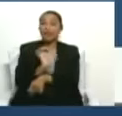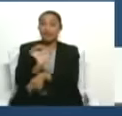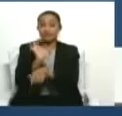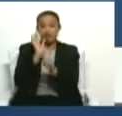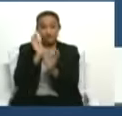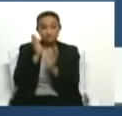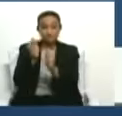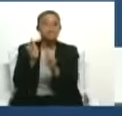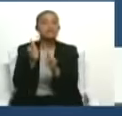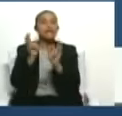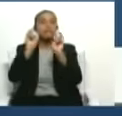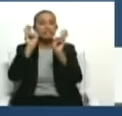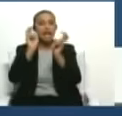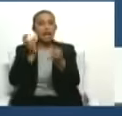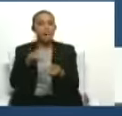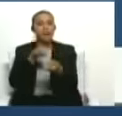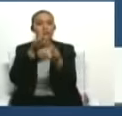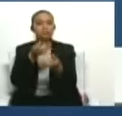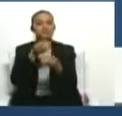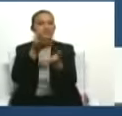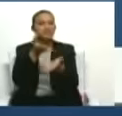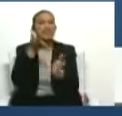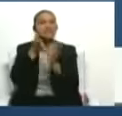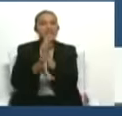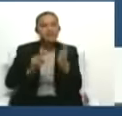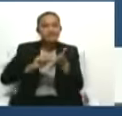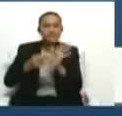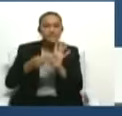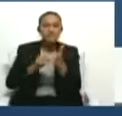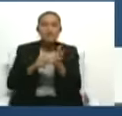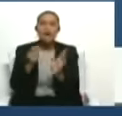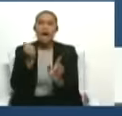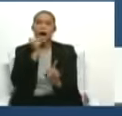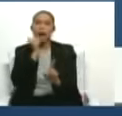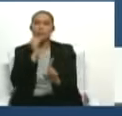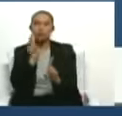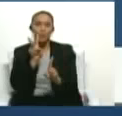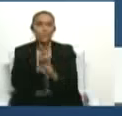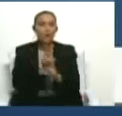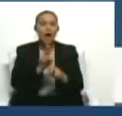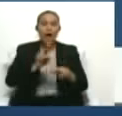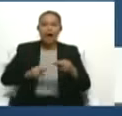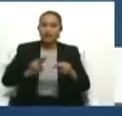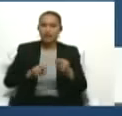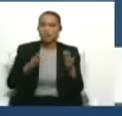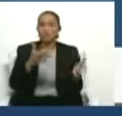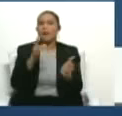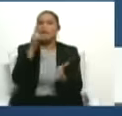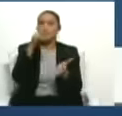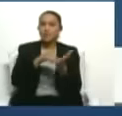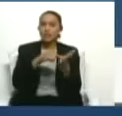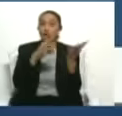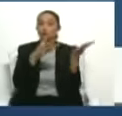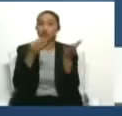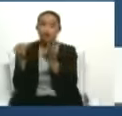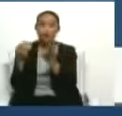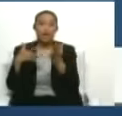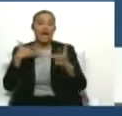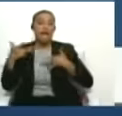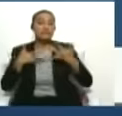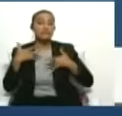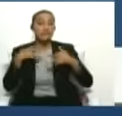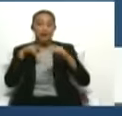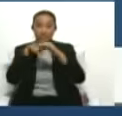la aberración del abuso a menores. En este sentido, hemos hecho 1.425 actividades formativas y